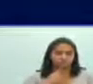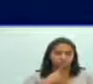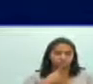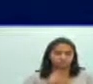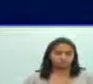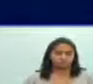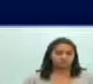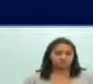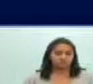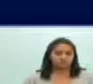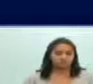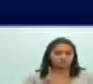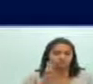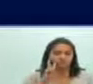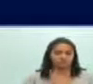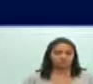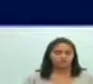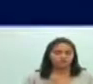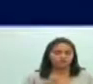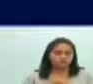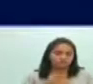viven intensas pasiones.